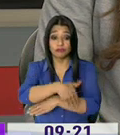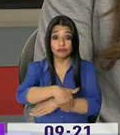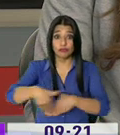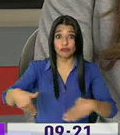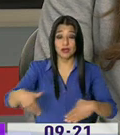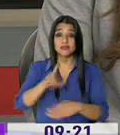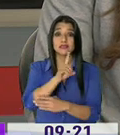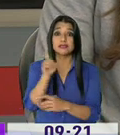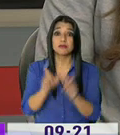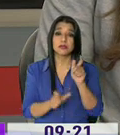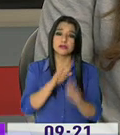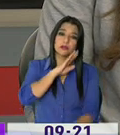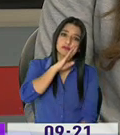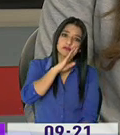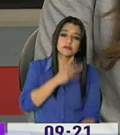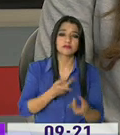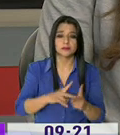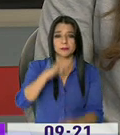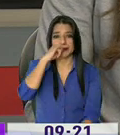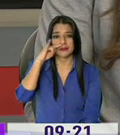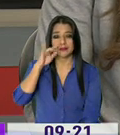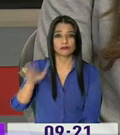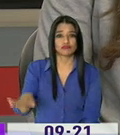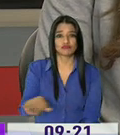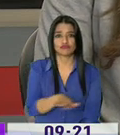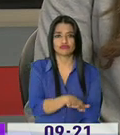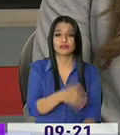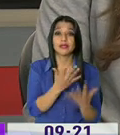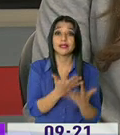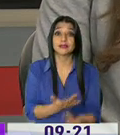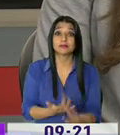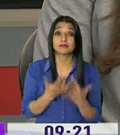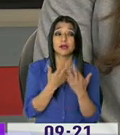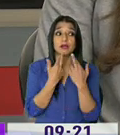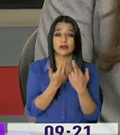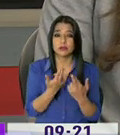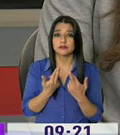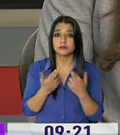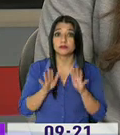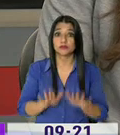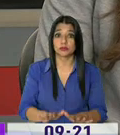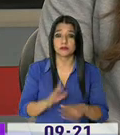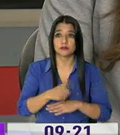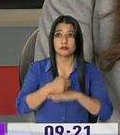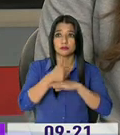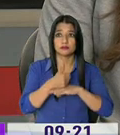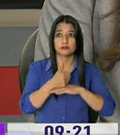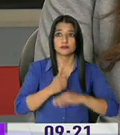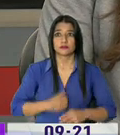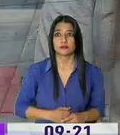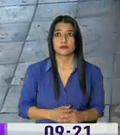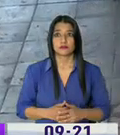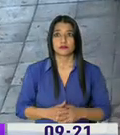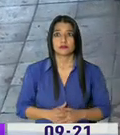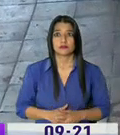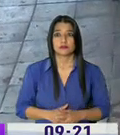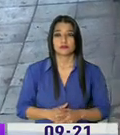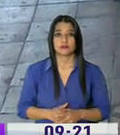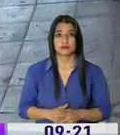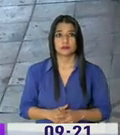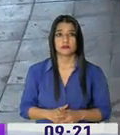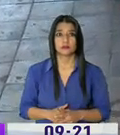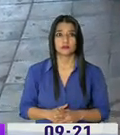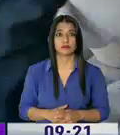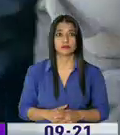100 personas, entre ellos menores de edad, a la espera de una respuesta de las autoridades. En